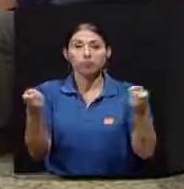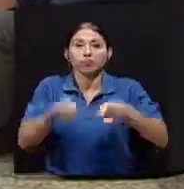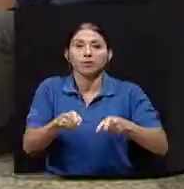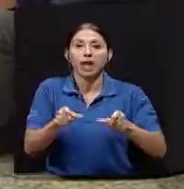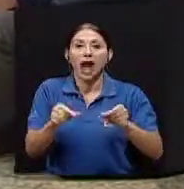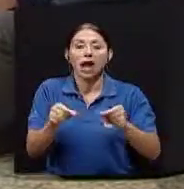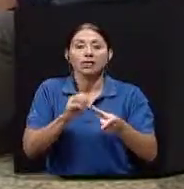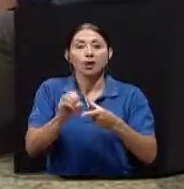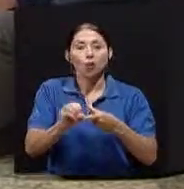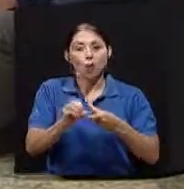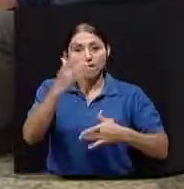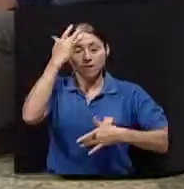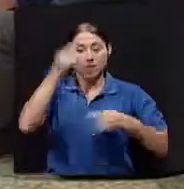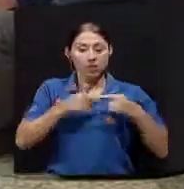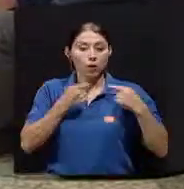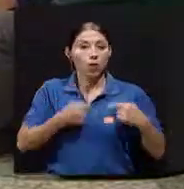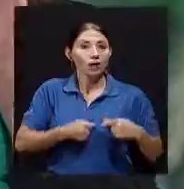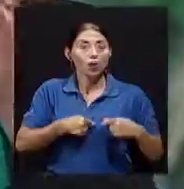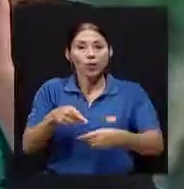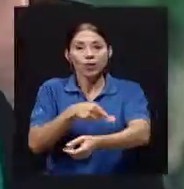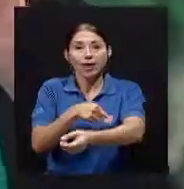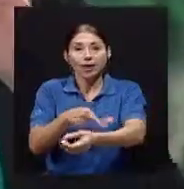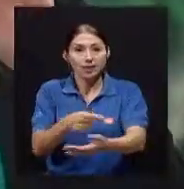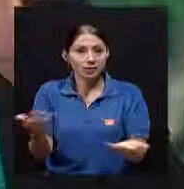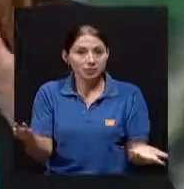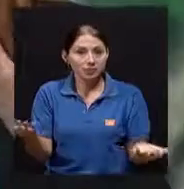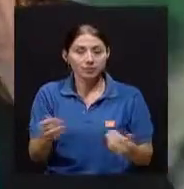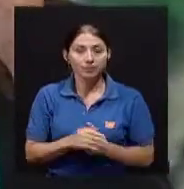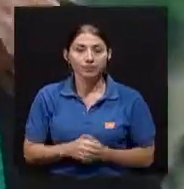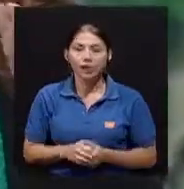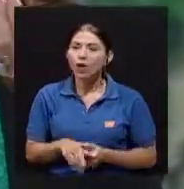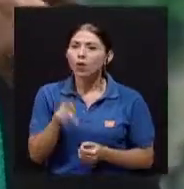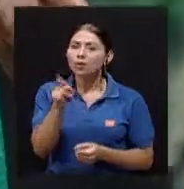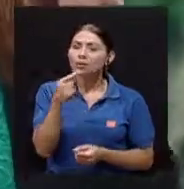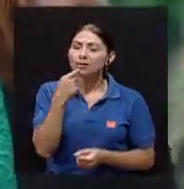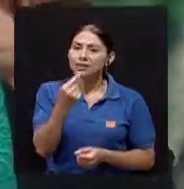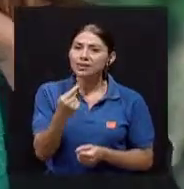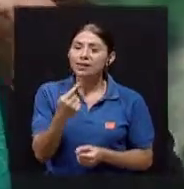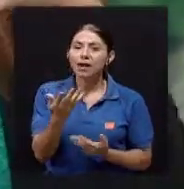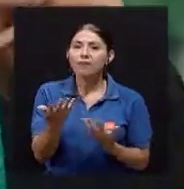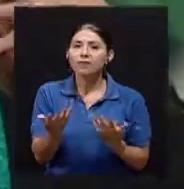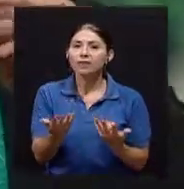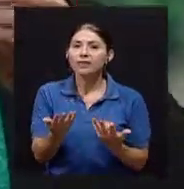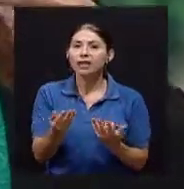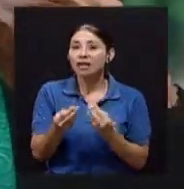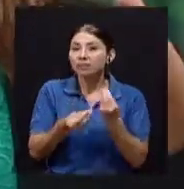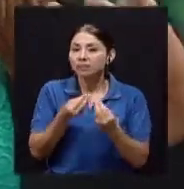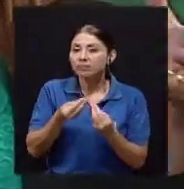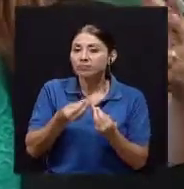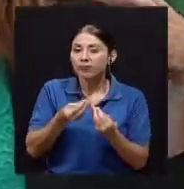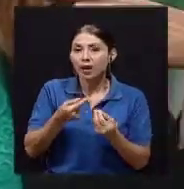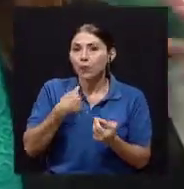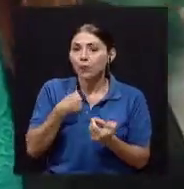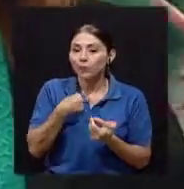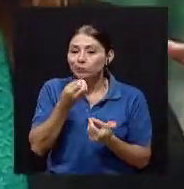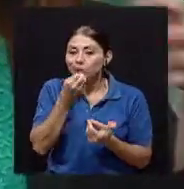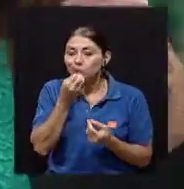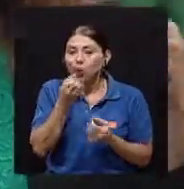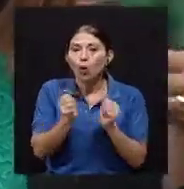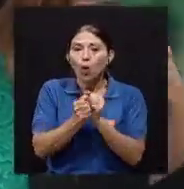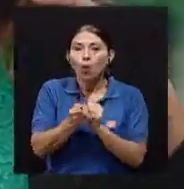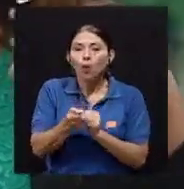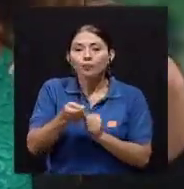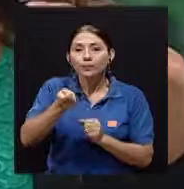muchas enfermedades, ¿verdad? Diabetes. Cuando usted señalaba ahora, Viviana, el consumo del azúcar, ¿verdad? Que también es algo que nos afecta,